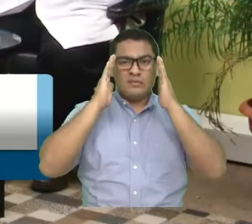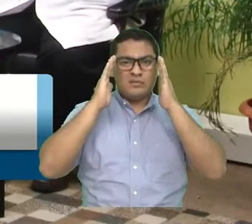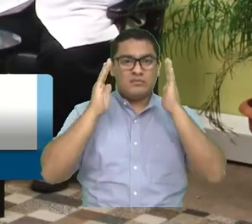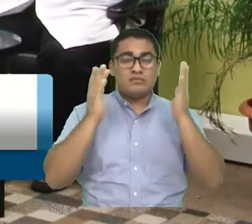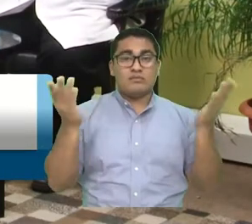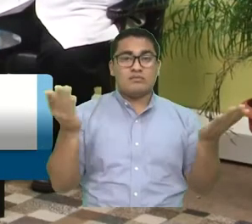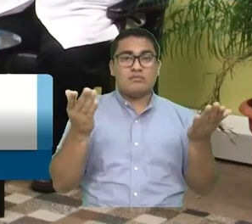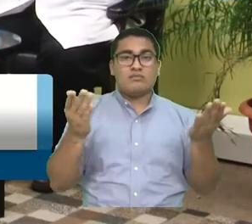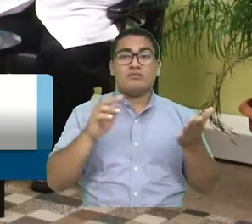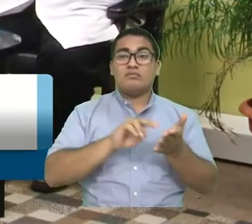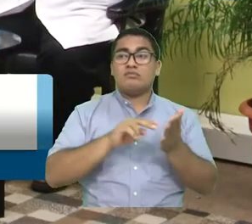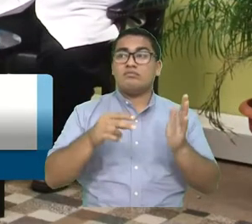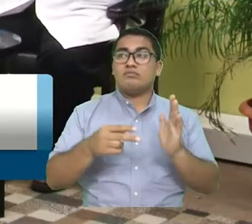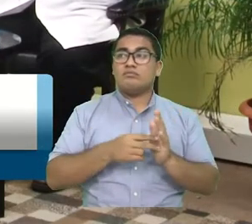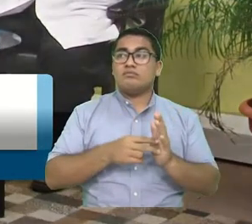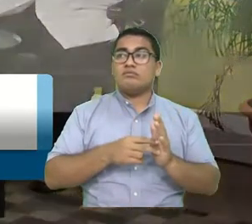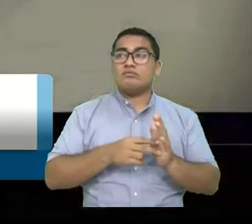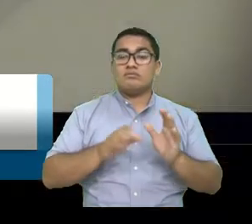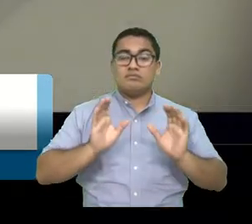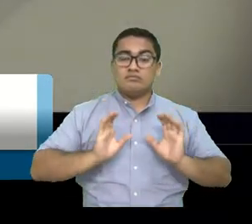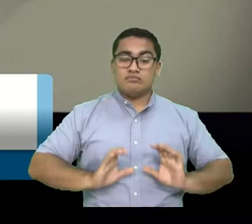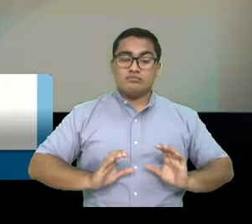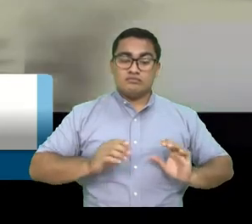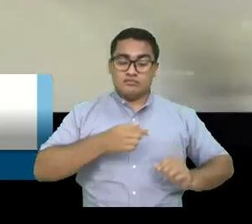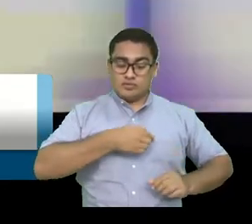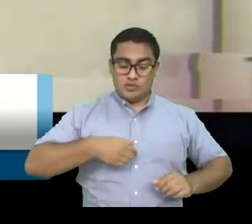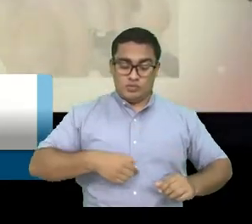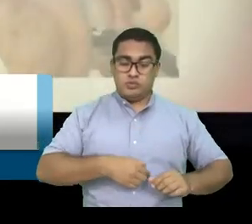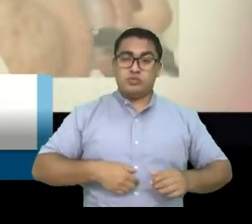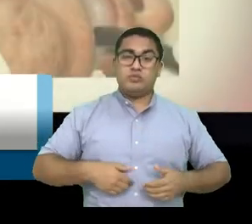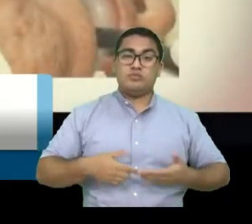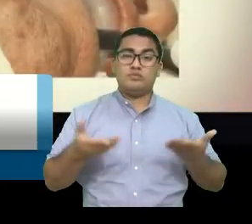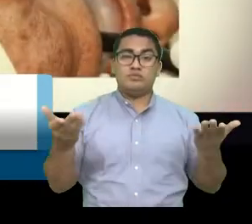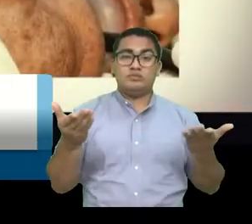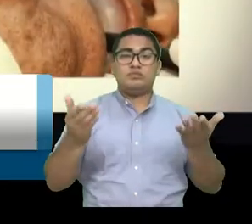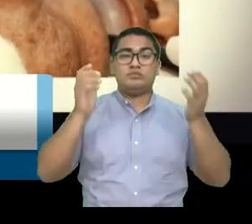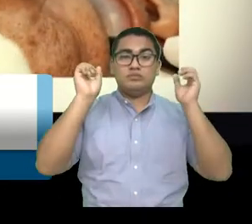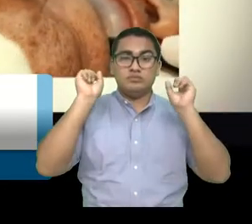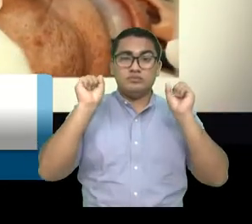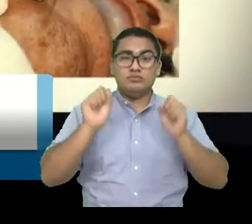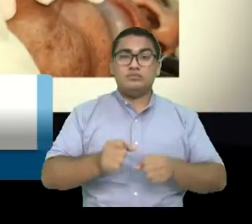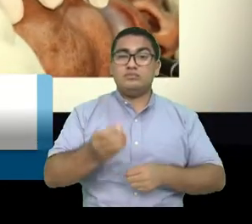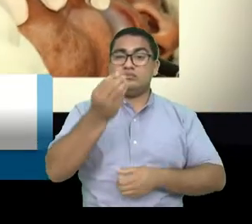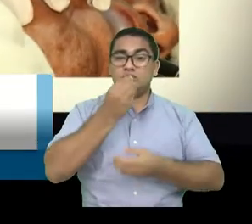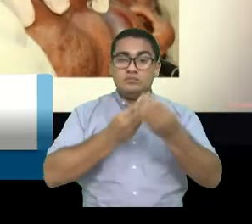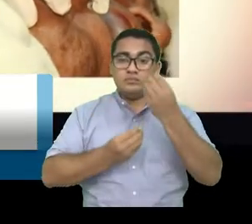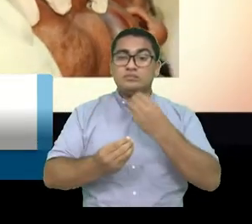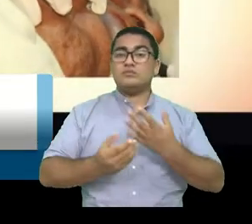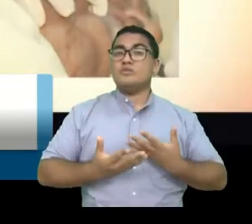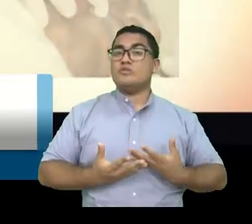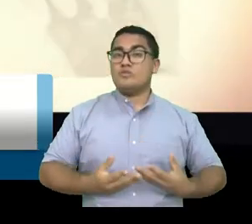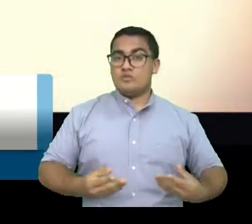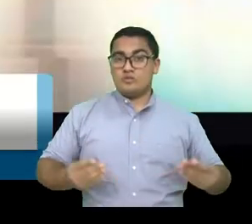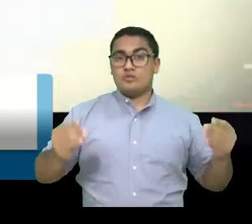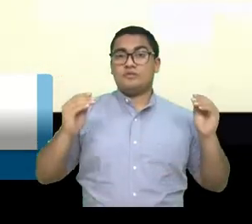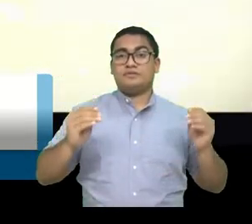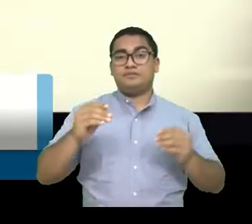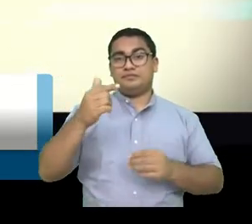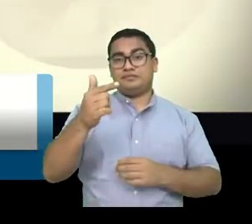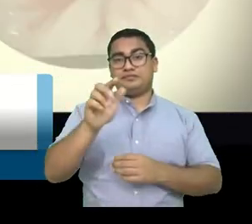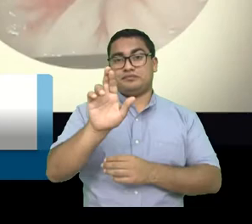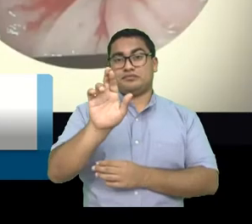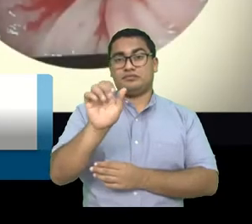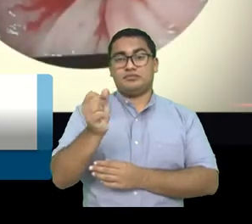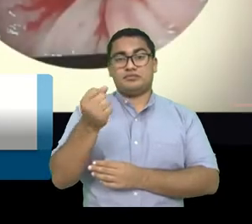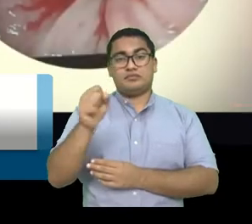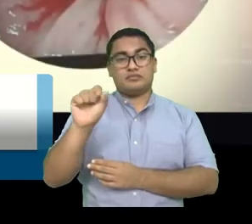una bioquímica de intercambio tanto de ácidos para poder desbaratar, ¿verdad?, todo lo que son grasas, todos los alimentos